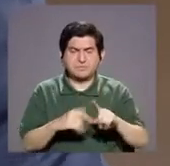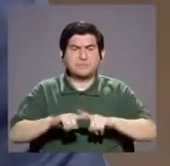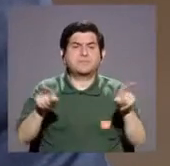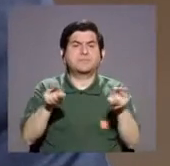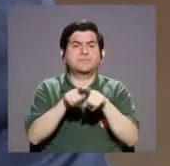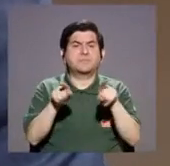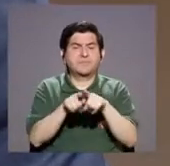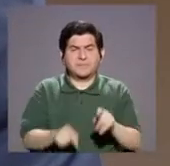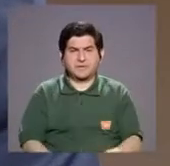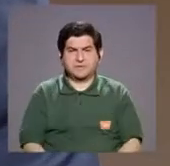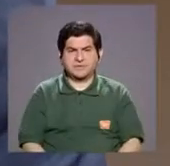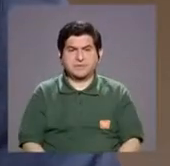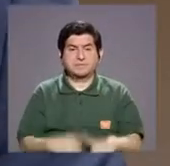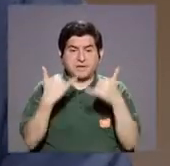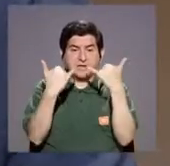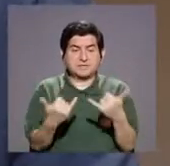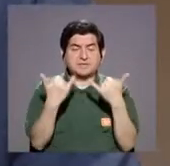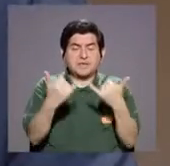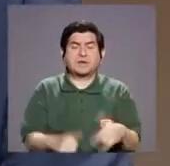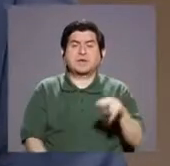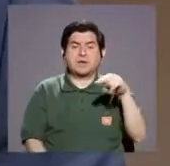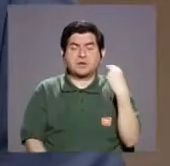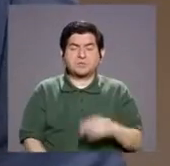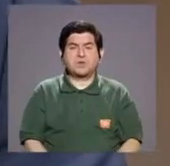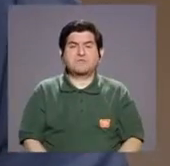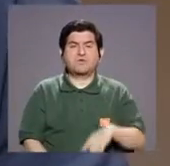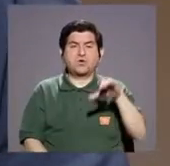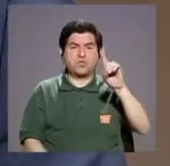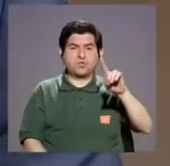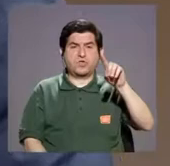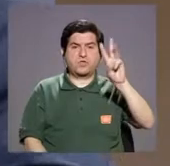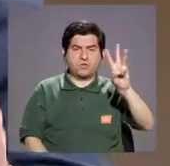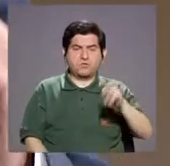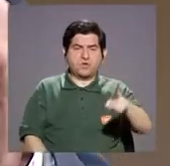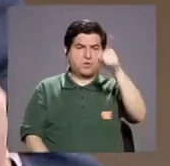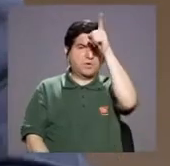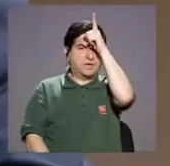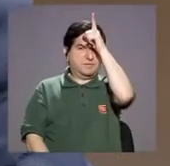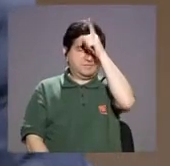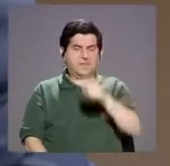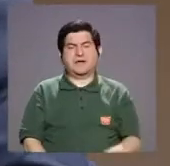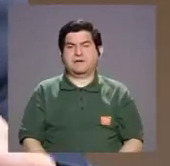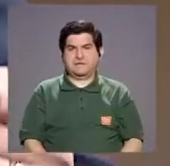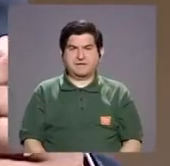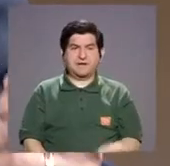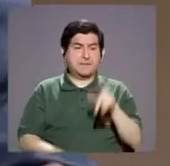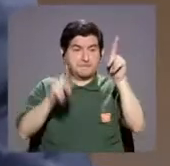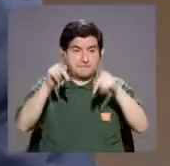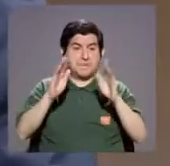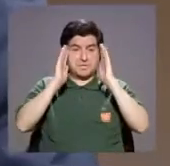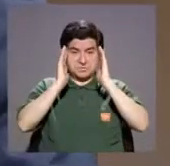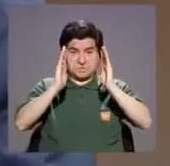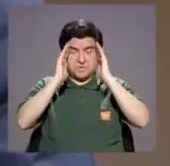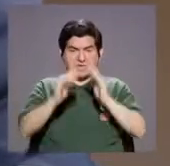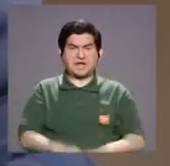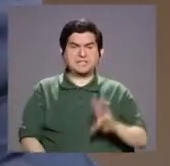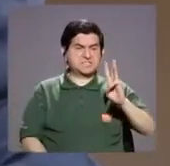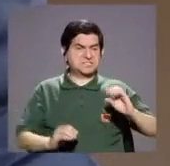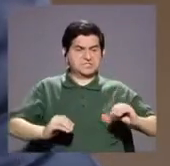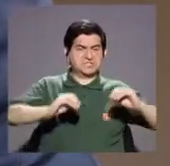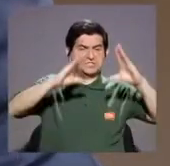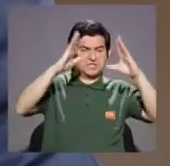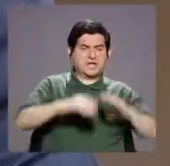además ofrecerle en vivo las noticias de la dolce bl directamente las noticias desde alemania la gente las pueda apreciar a las 6 de la mañana